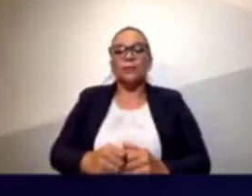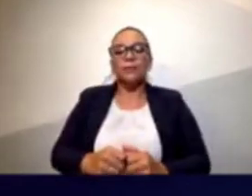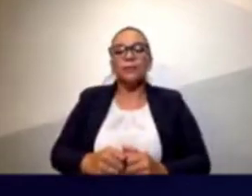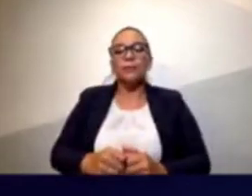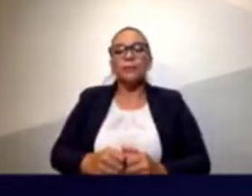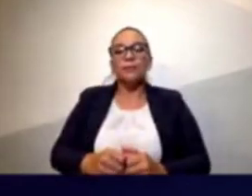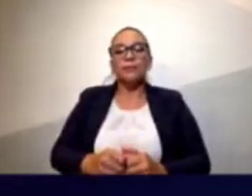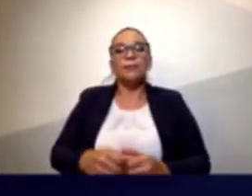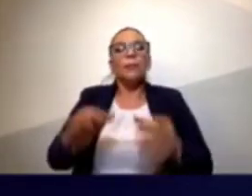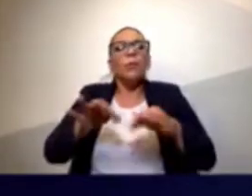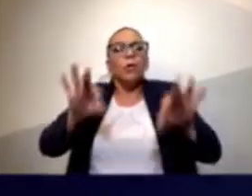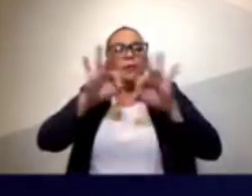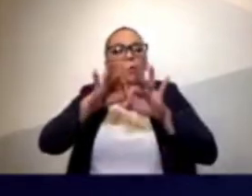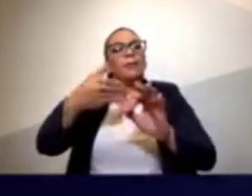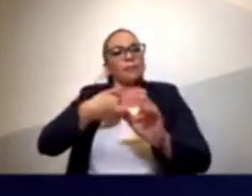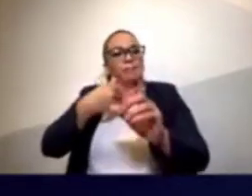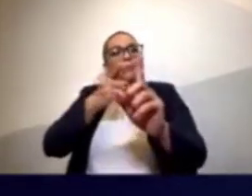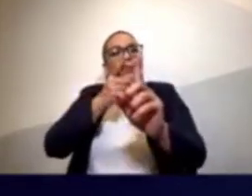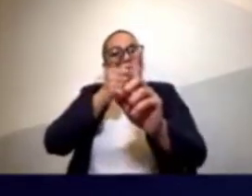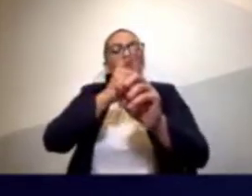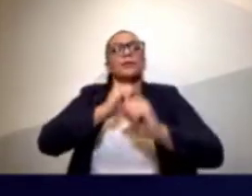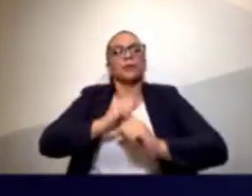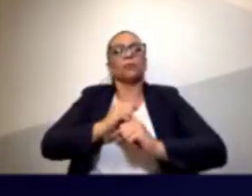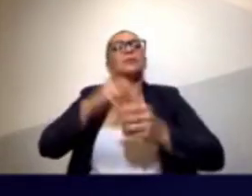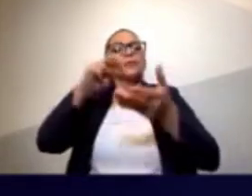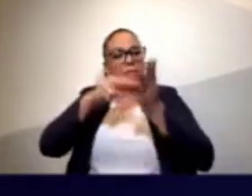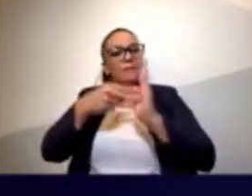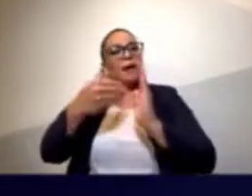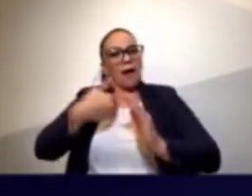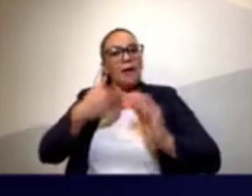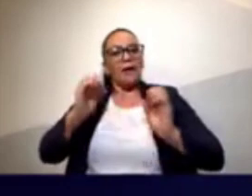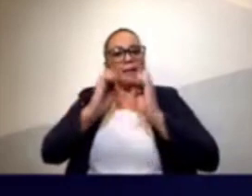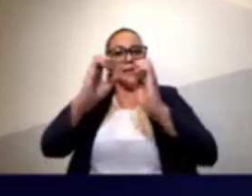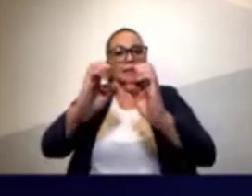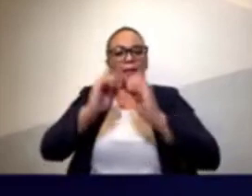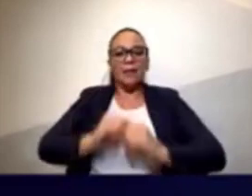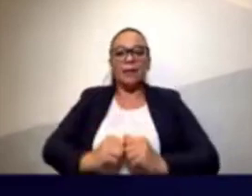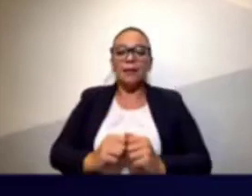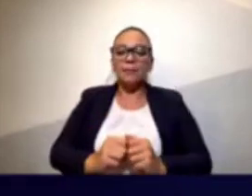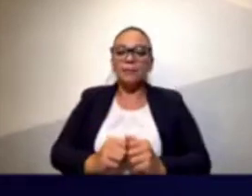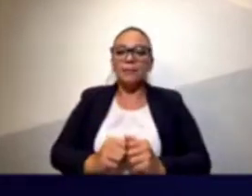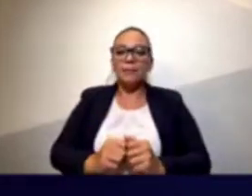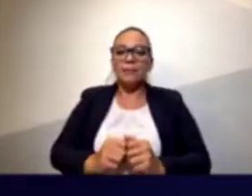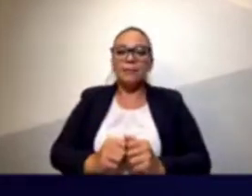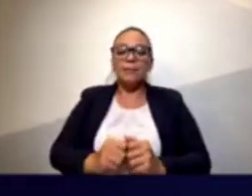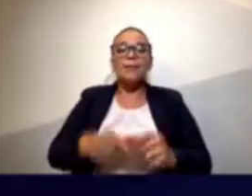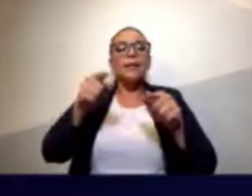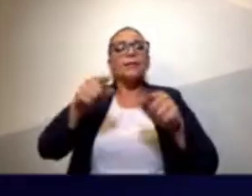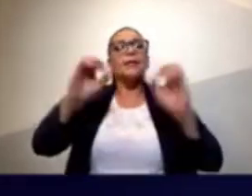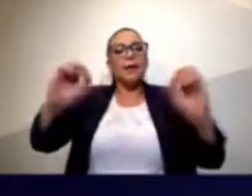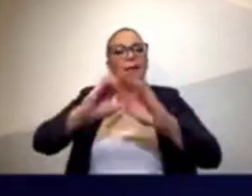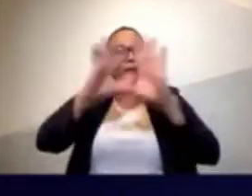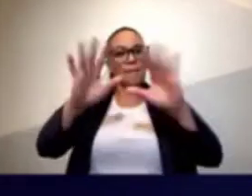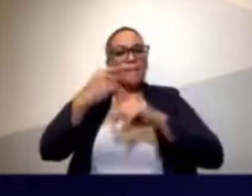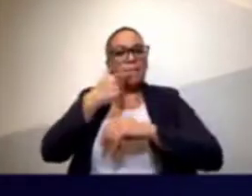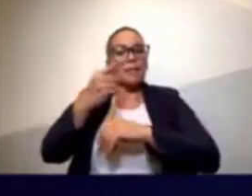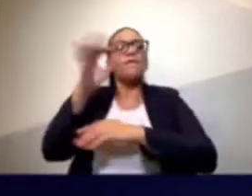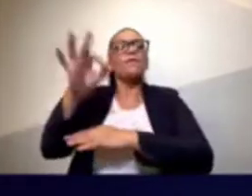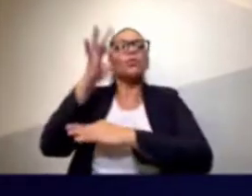un propósito. Y por eso tenemos una estrategia. Y ha sido claramente decir que la